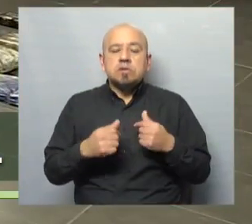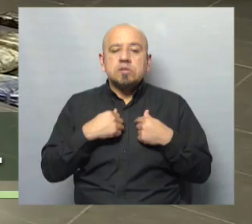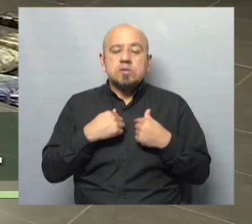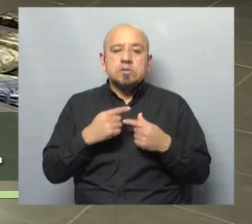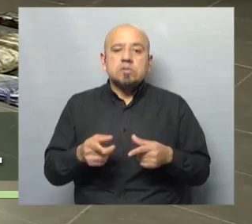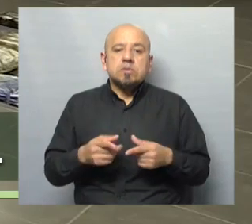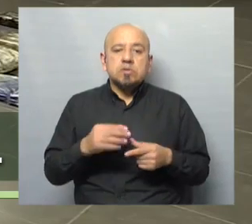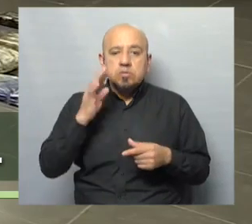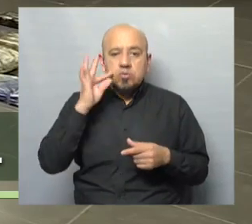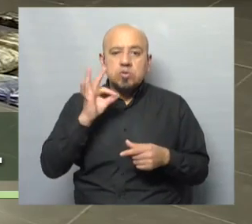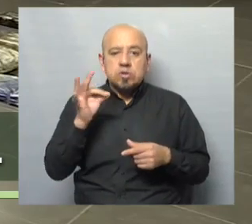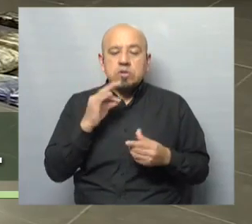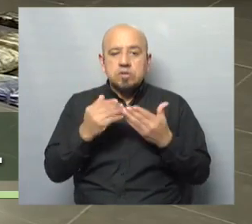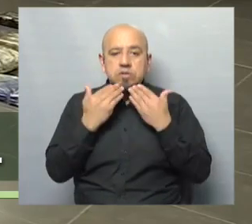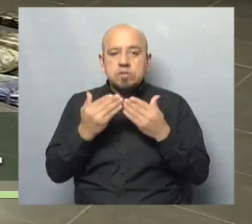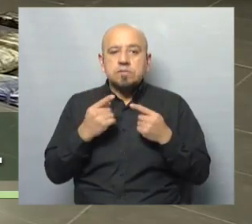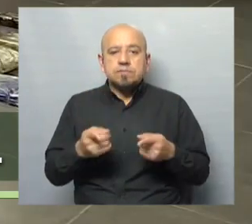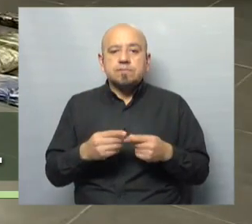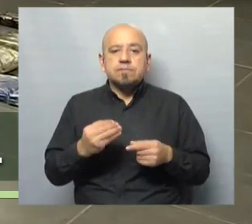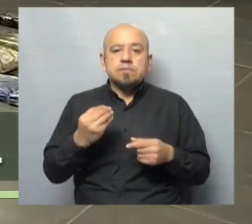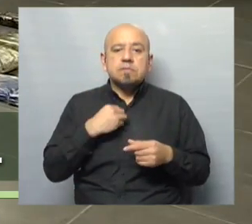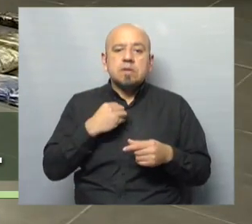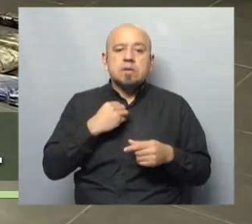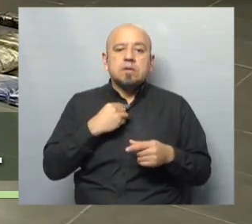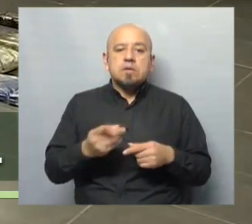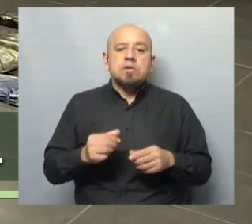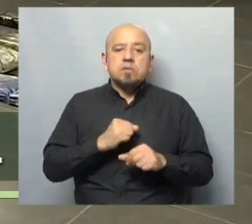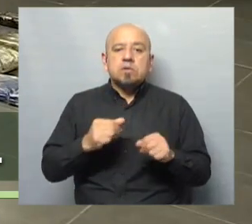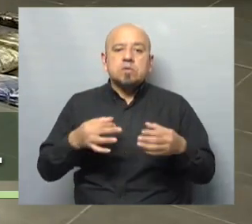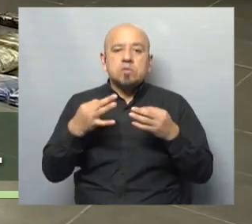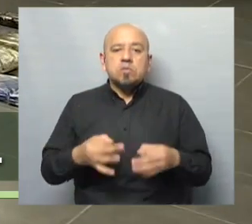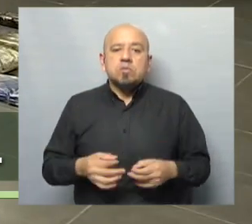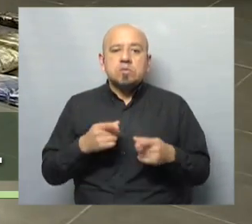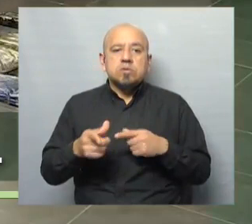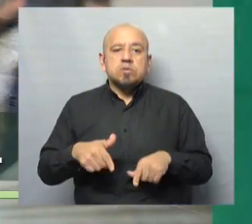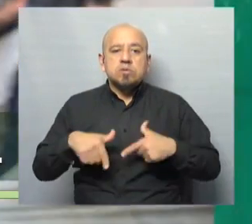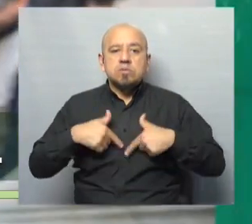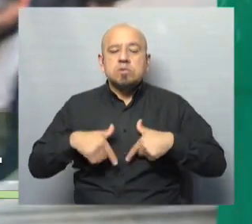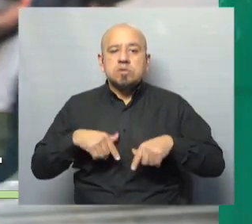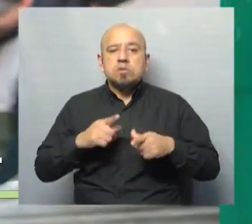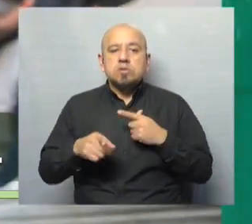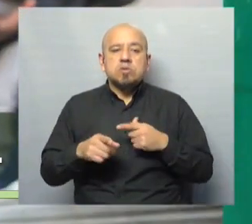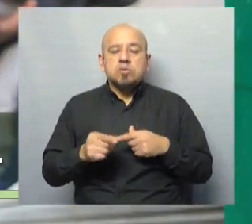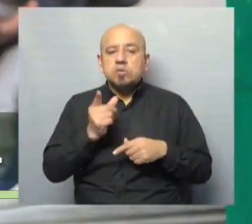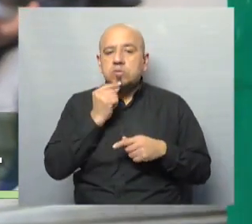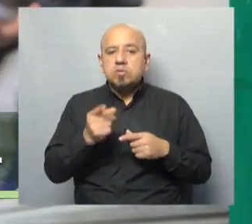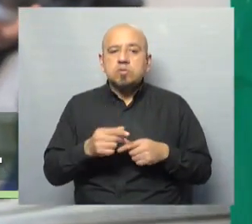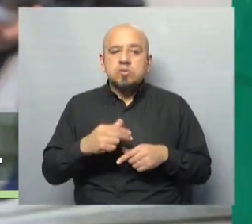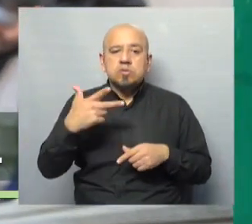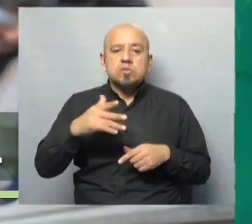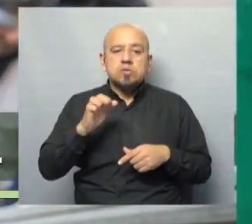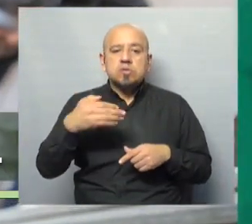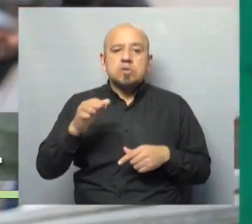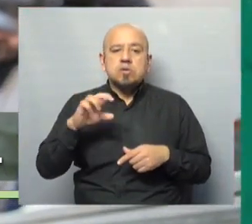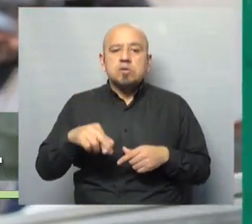y tuve la oportunidad gracias a su confianza de haber podido cumplir tareas en el misterio del interior junto al ministro luis alberto heber